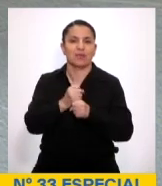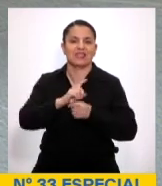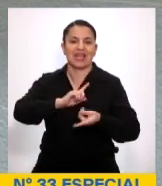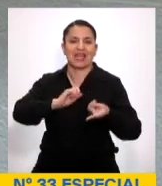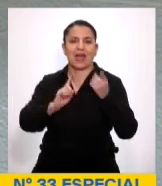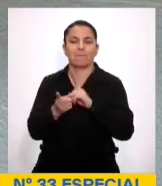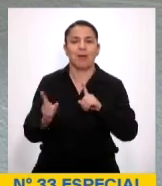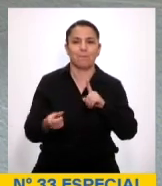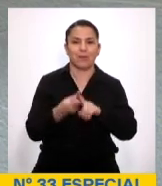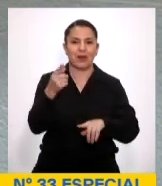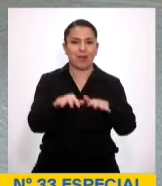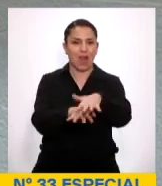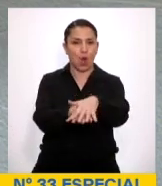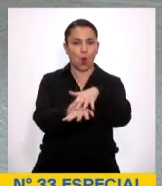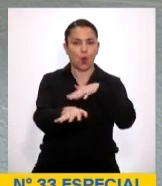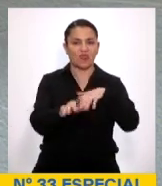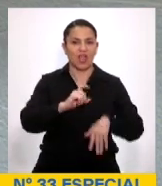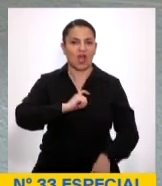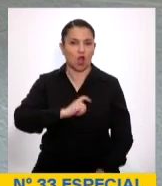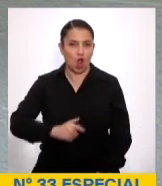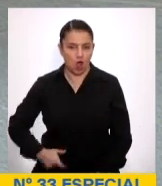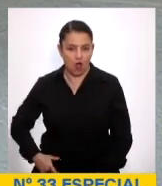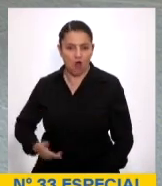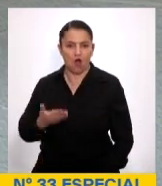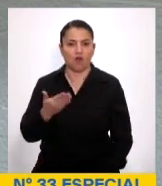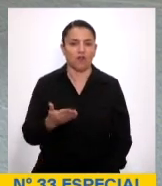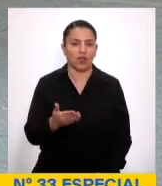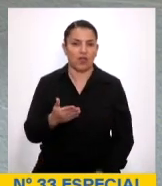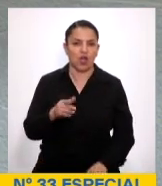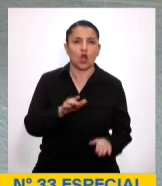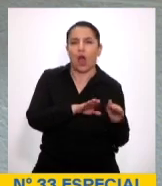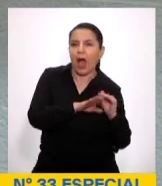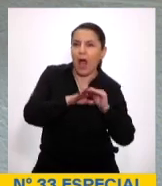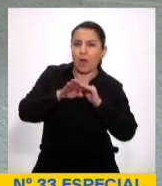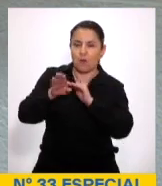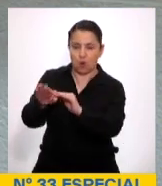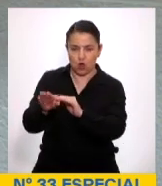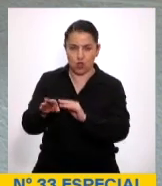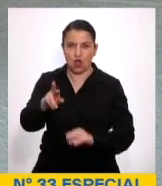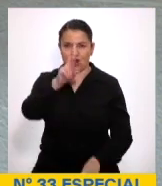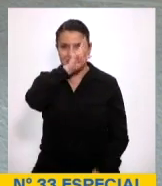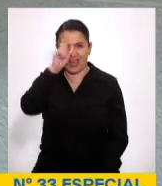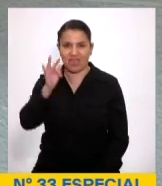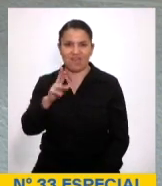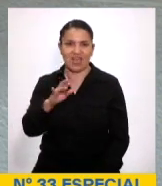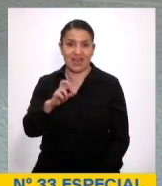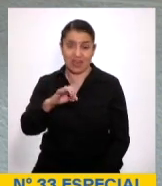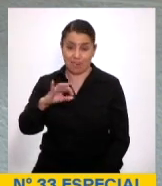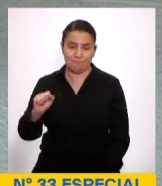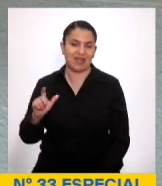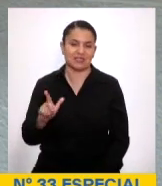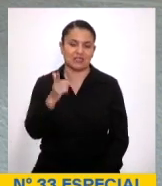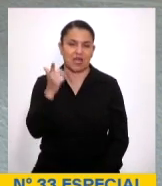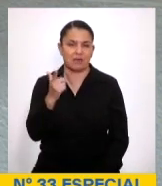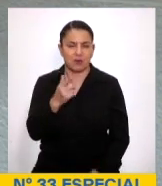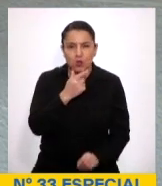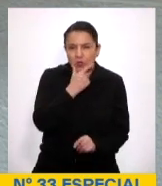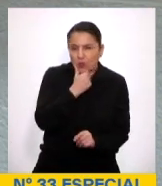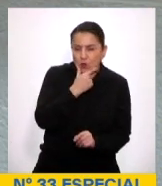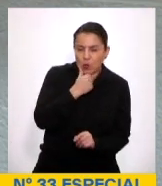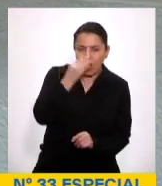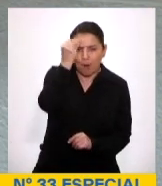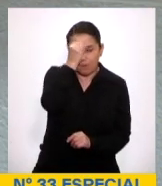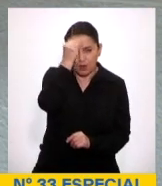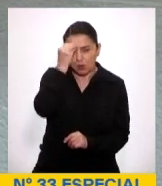junta de gobierno que había expresado sin pudor su apego a la figura del Rey Felipe vi honestidad que causada inquietud en un grupo no menor de